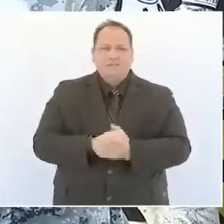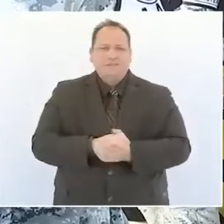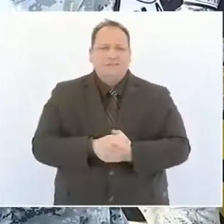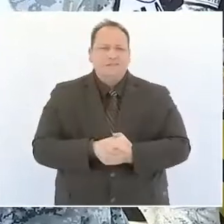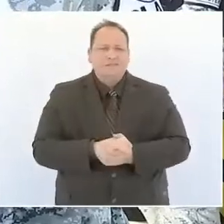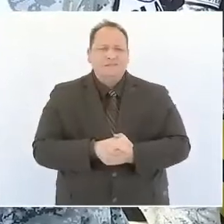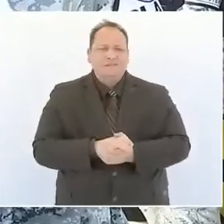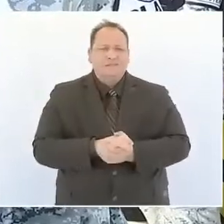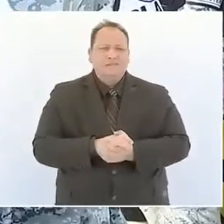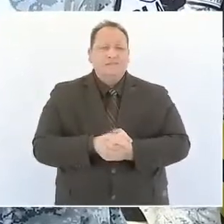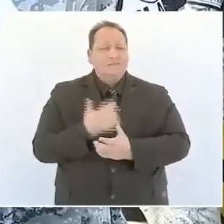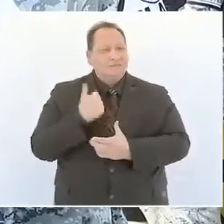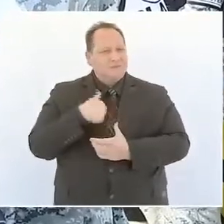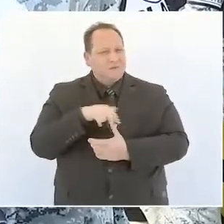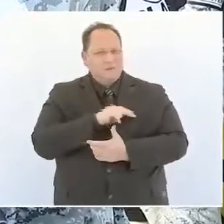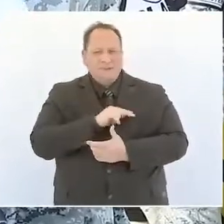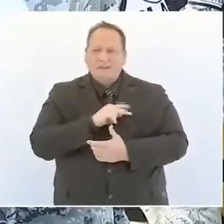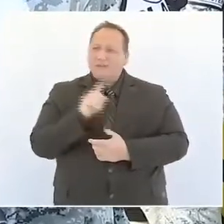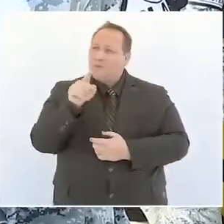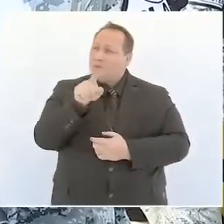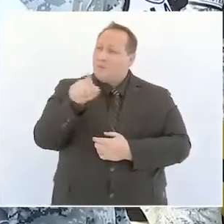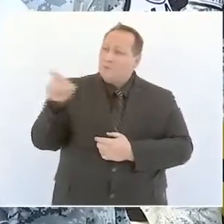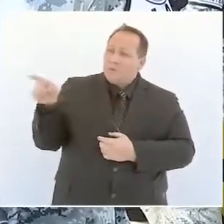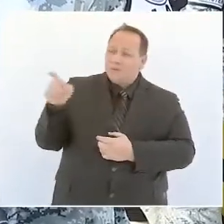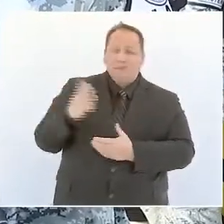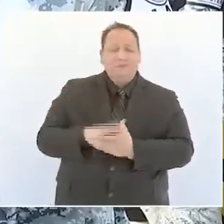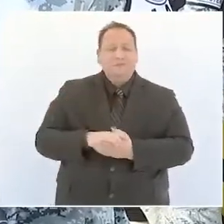Nosotros no los vamos